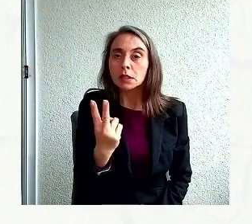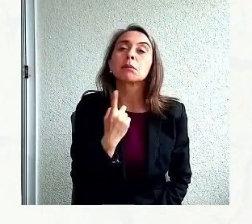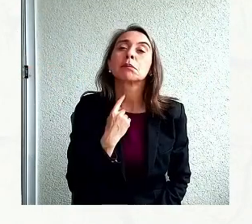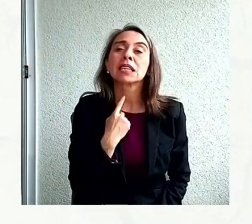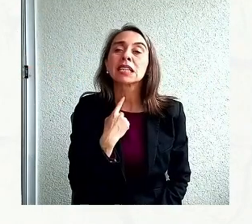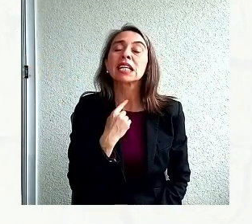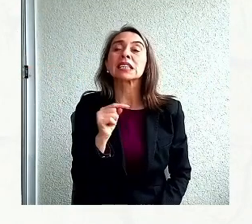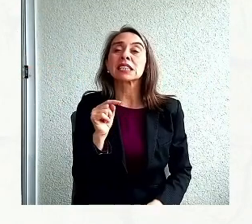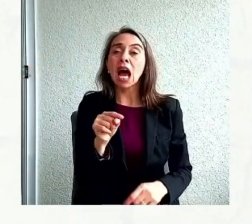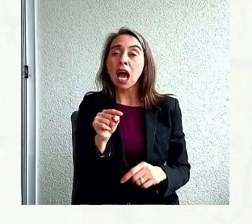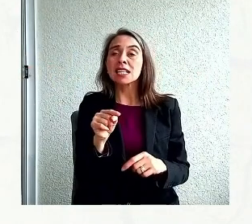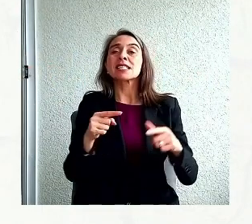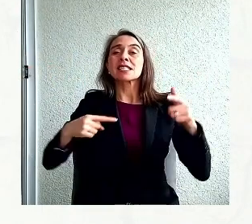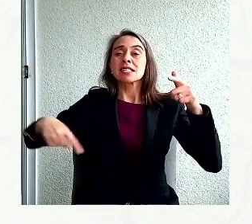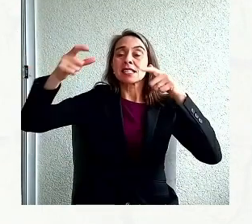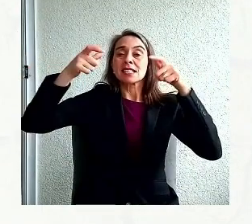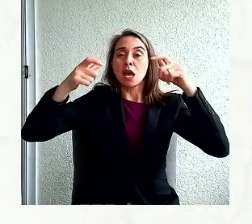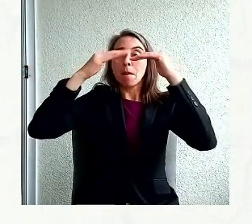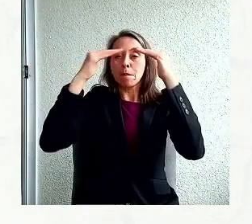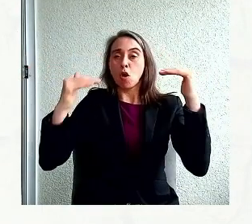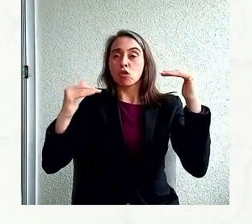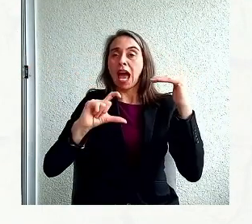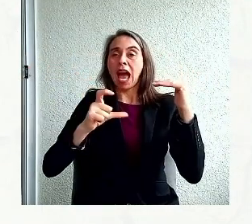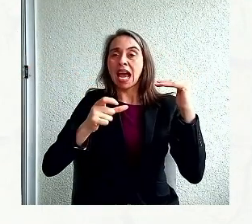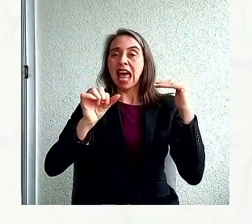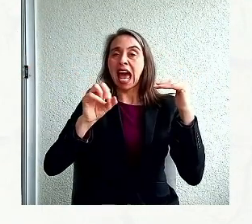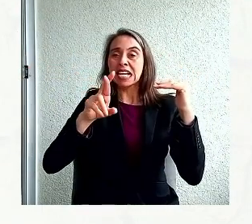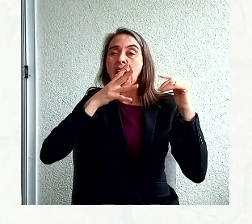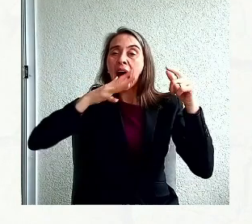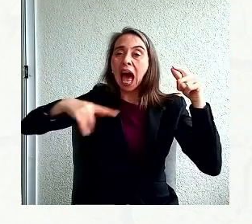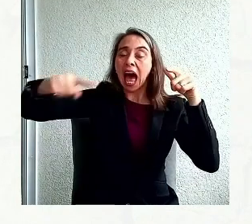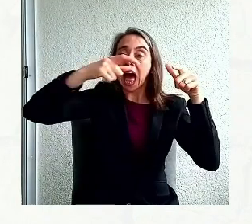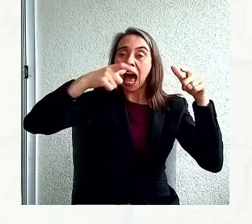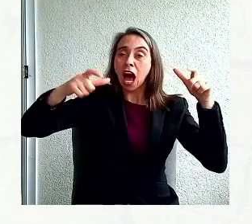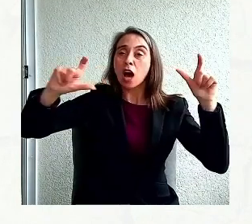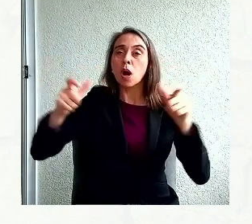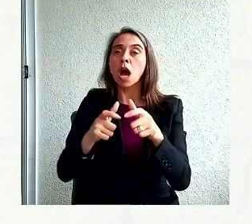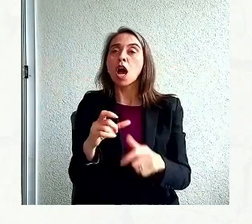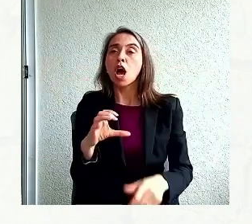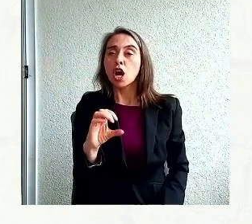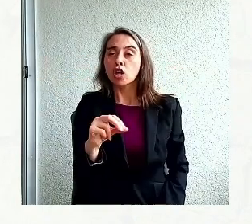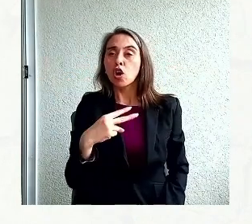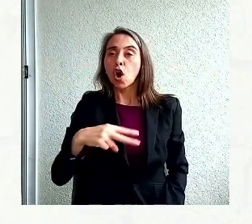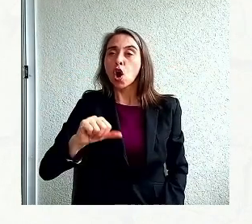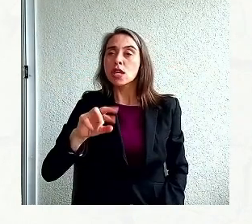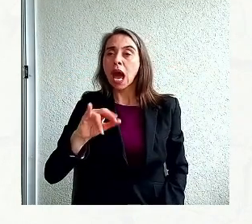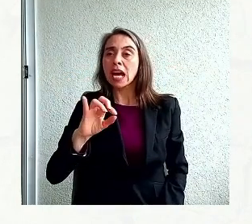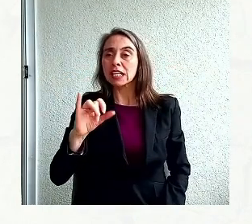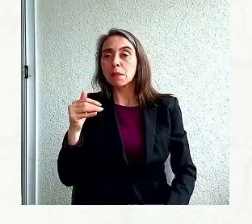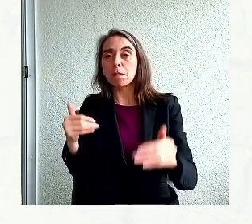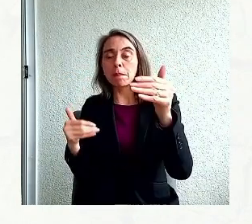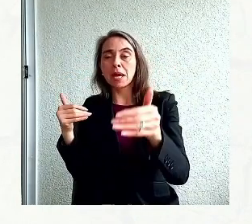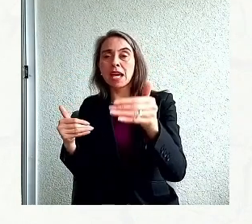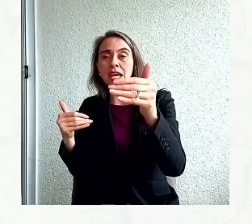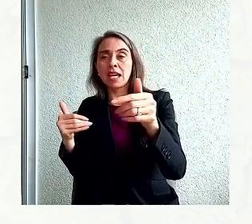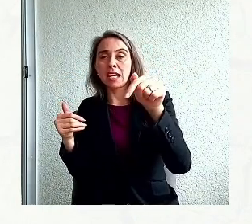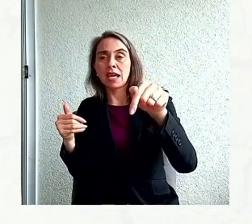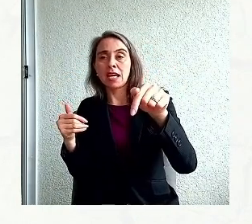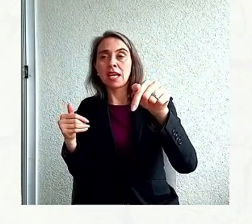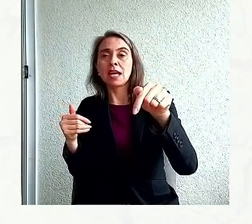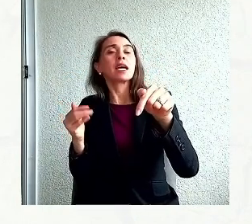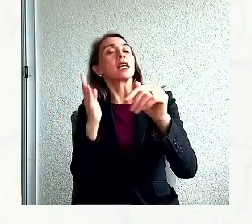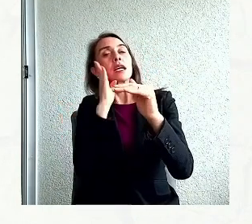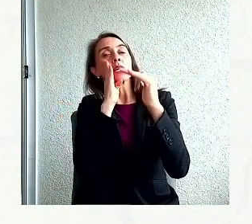aquí está Coñaripe, ¿ya? Y aquí está el refugio Villarrica, y nosotros entramos por esta